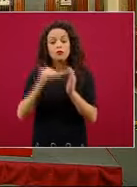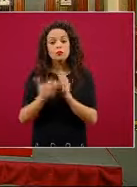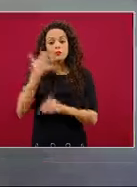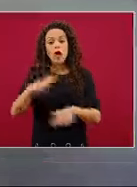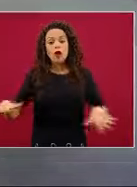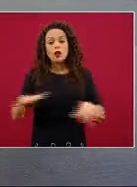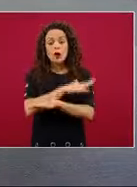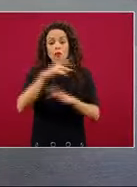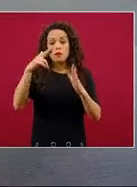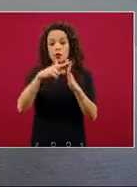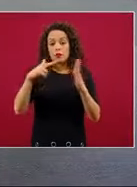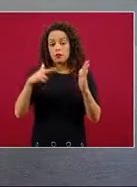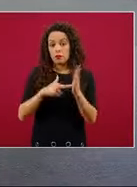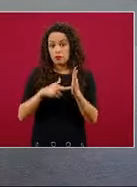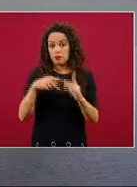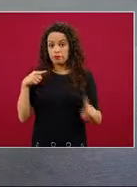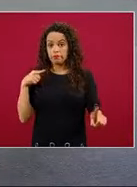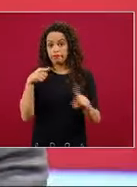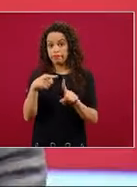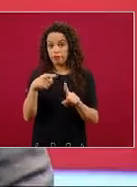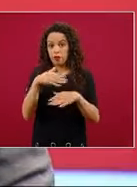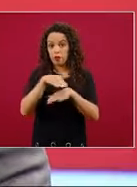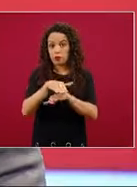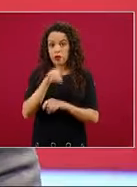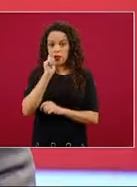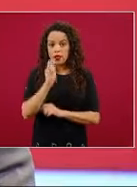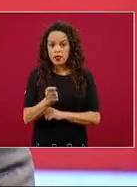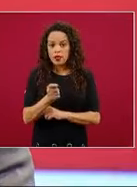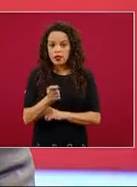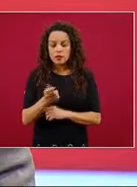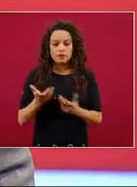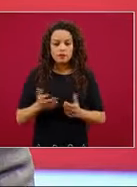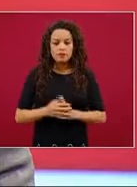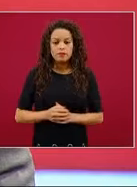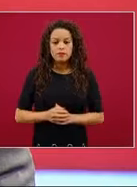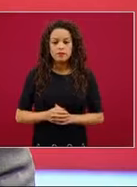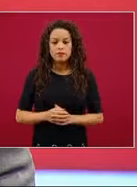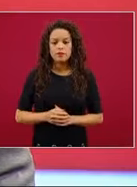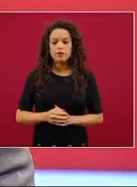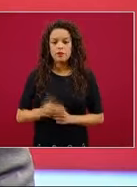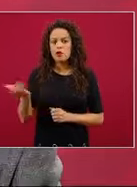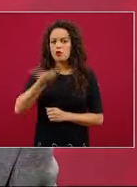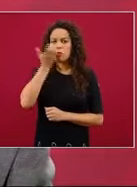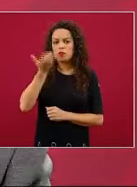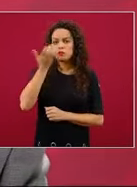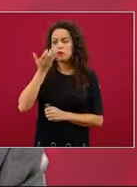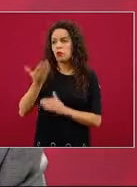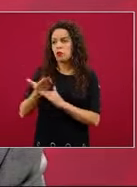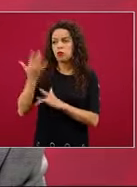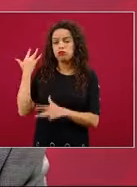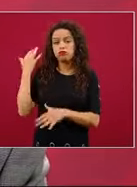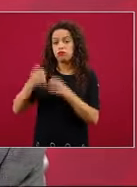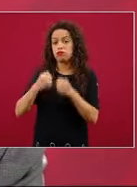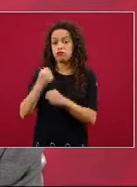su enfoque respecto a su tradición centenaria